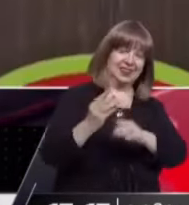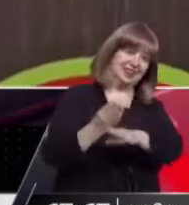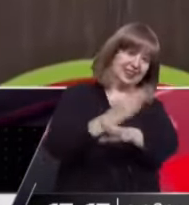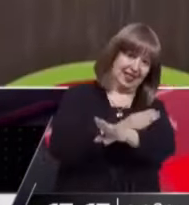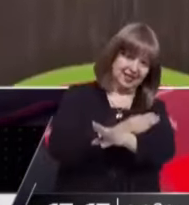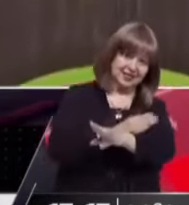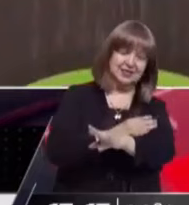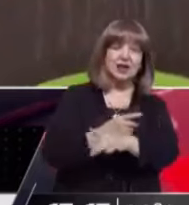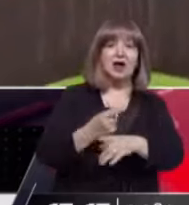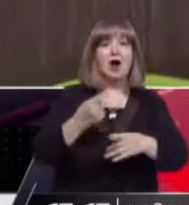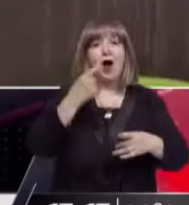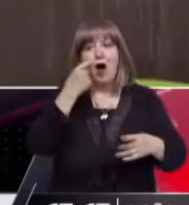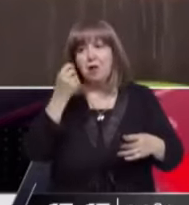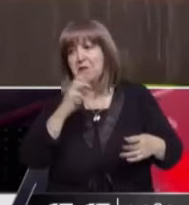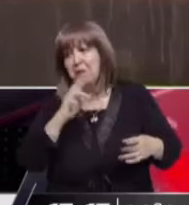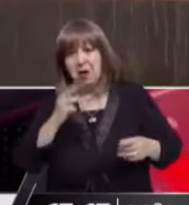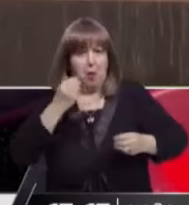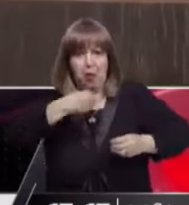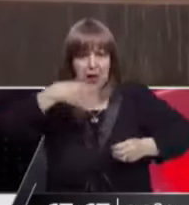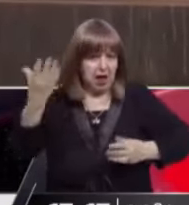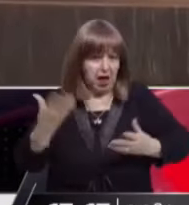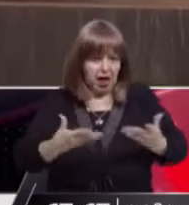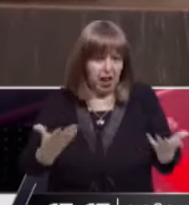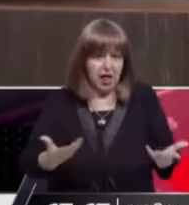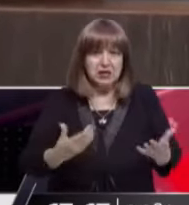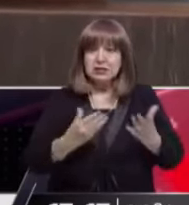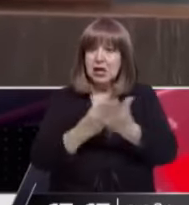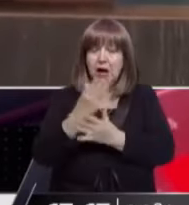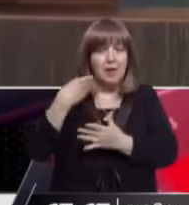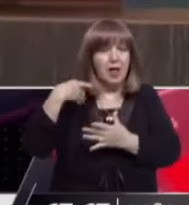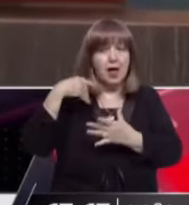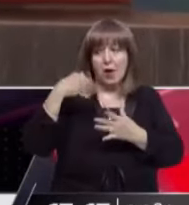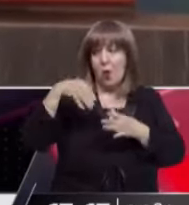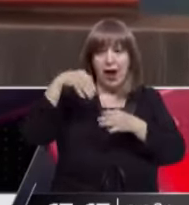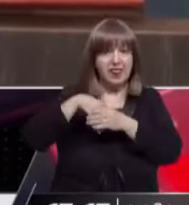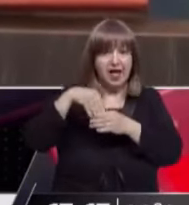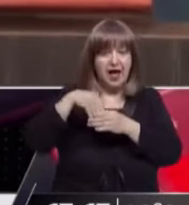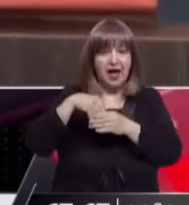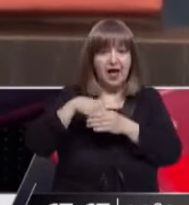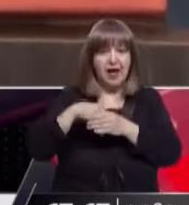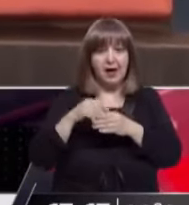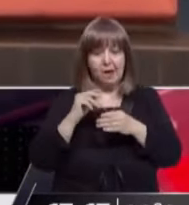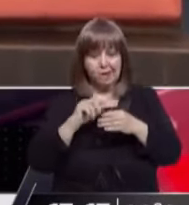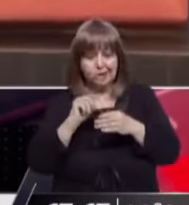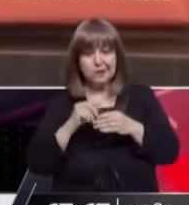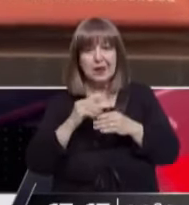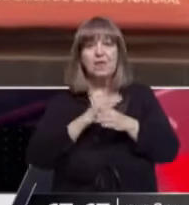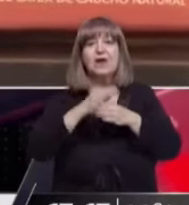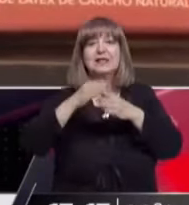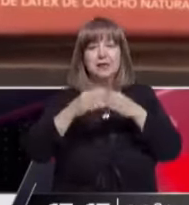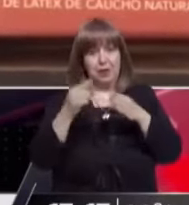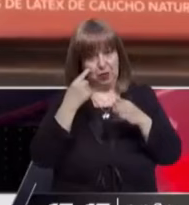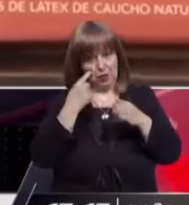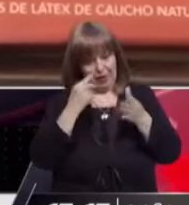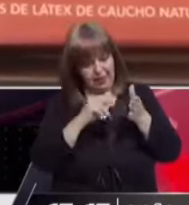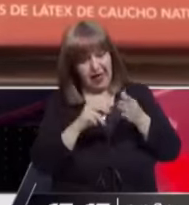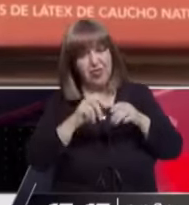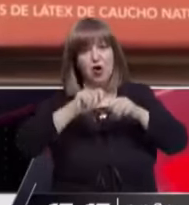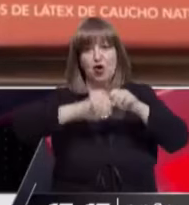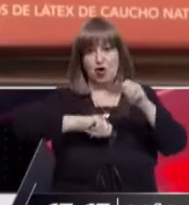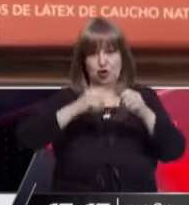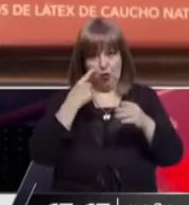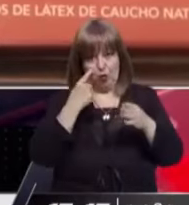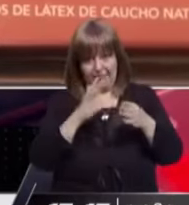seas mujer, seas varón, cualquiera sea tu género, lleva siempre un preservativo, que esté seguro, que no tenga fecha de vencimiento, que no esté